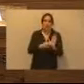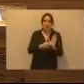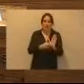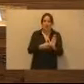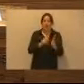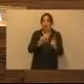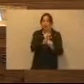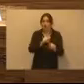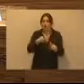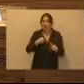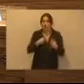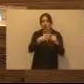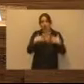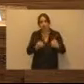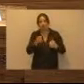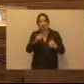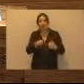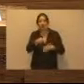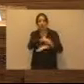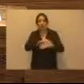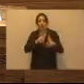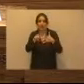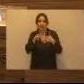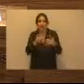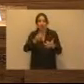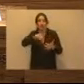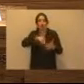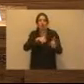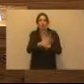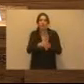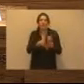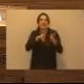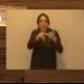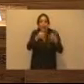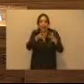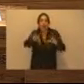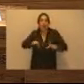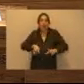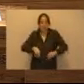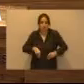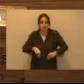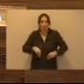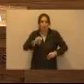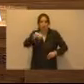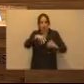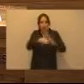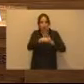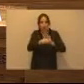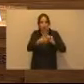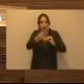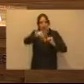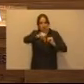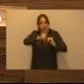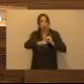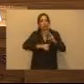mismos medios. Por tanto, hemos asumido un compromiso de transparencia y lo seguiremos y lo cumpliremos.